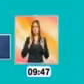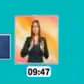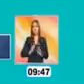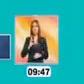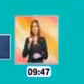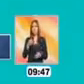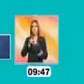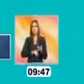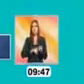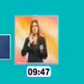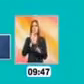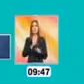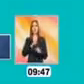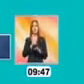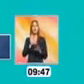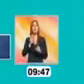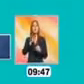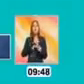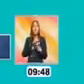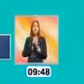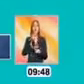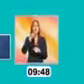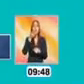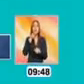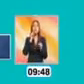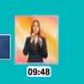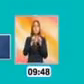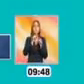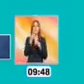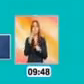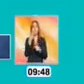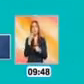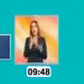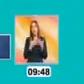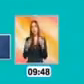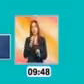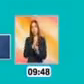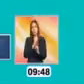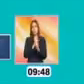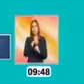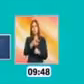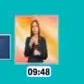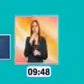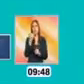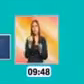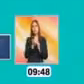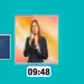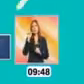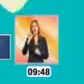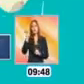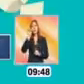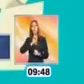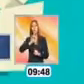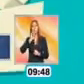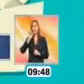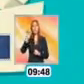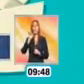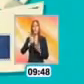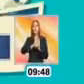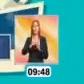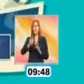están acosando realmente. Es una manera ahora electrónicamente de hacerlo. Esto sucede, sobre todo, les decía, en tratándose de mujeres, cuando